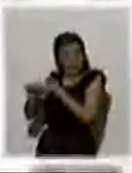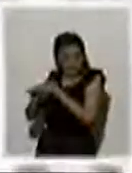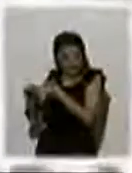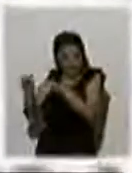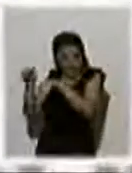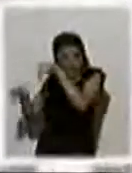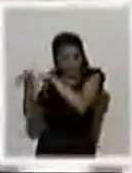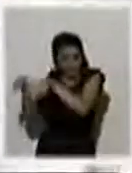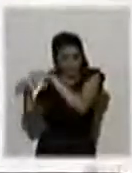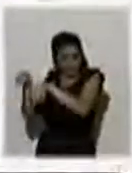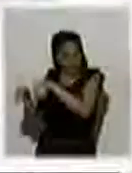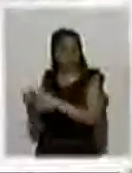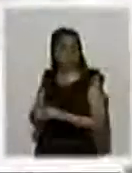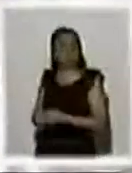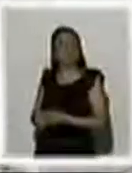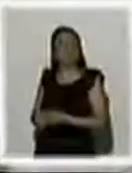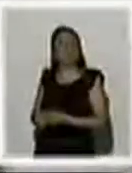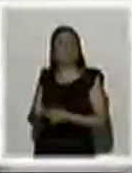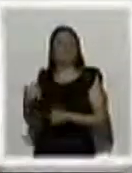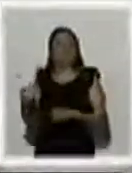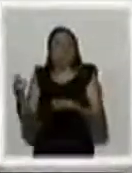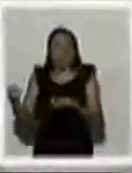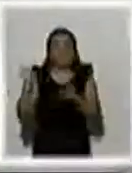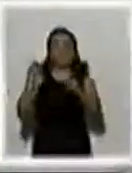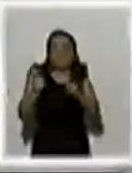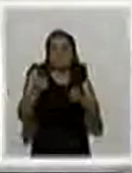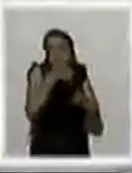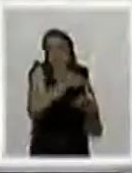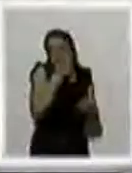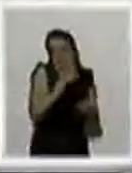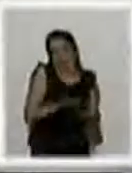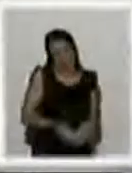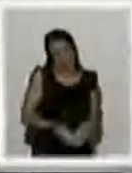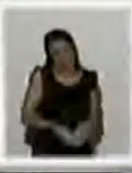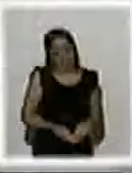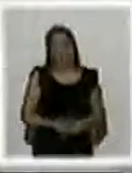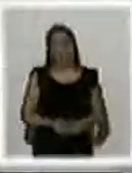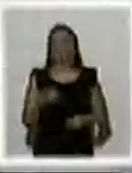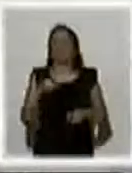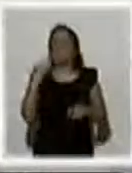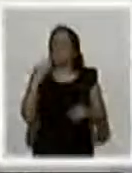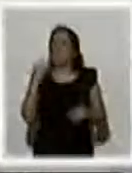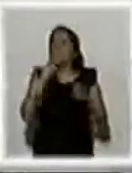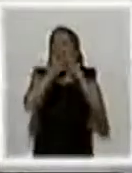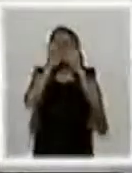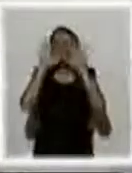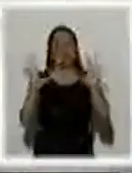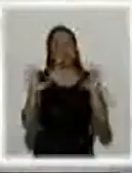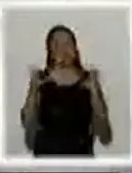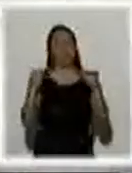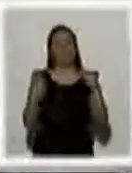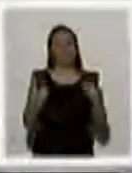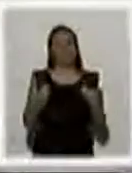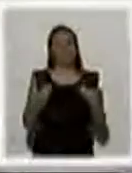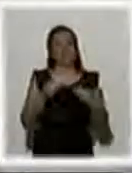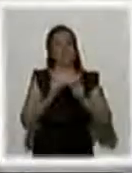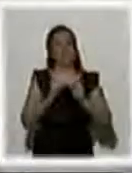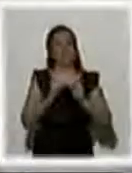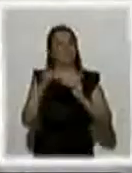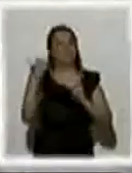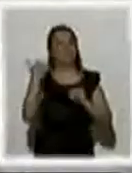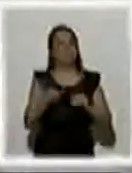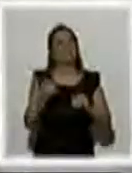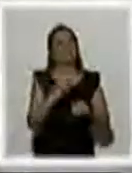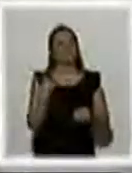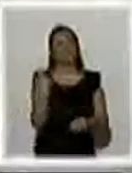que es la política, dejar de mirarnos el pupo y empezar a ver claramente cuáles son los problemas que tiene nuestra población.